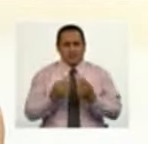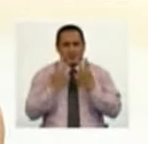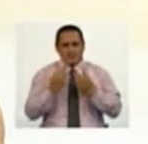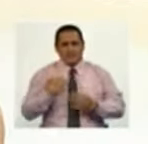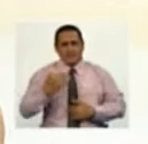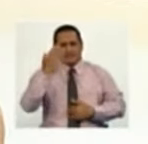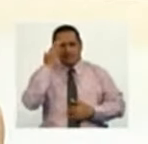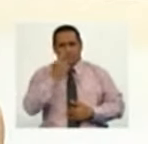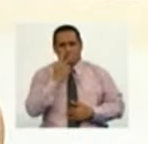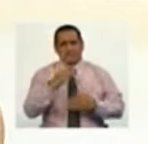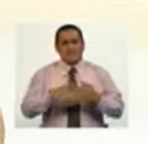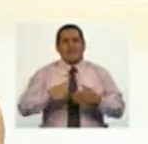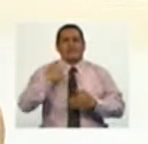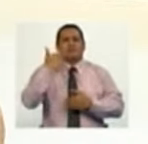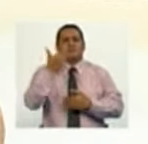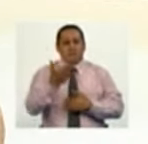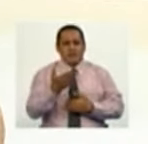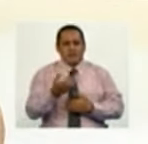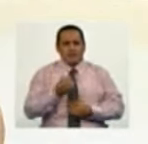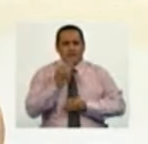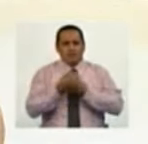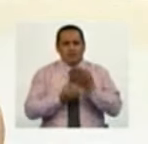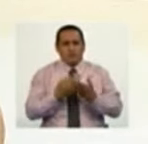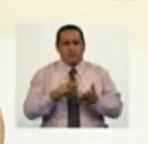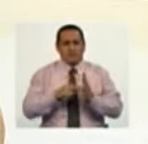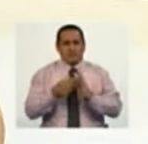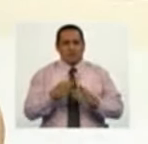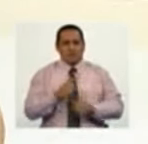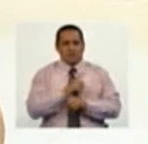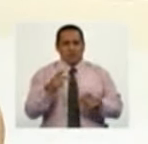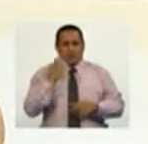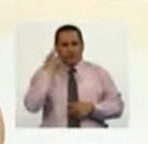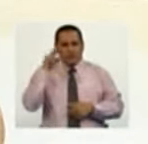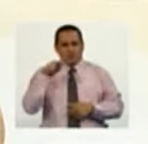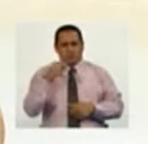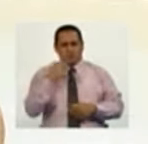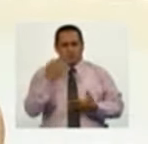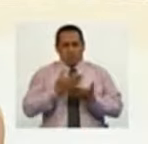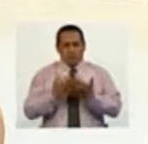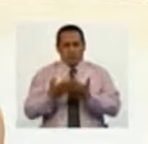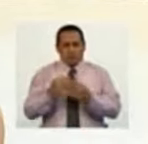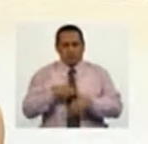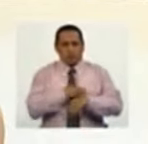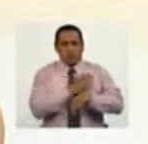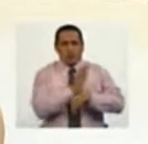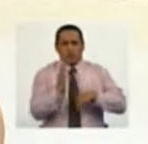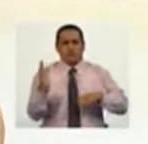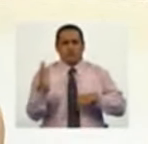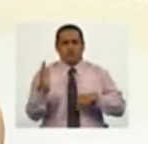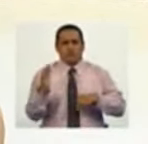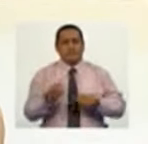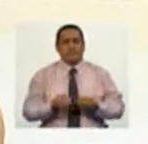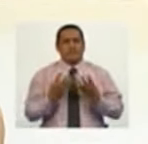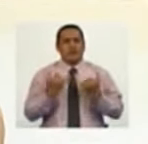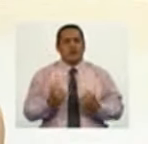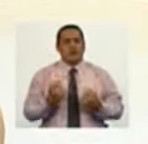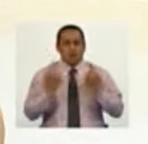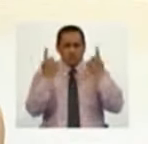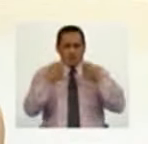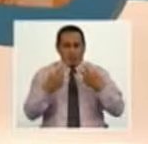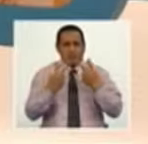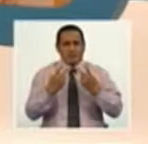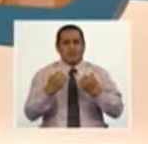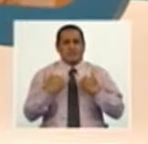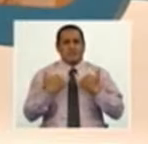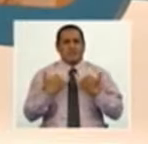tome conocimiento de la falta tiempo después. Entonces también sería irrazonable computar todo ese plazo, ¿no? Ahora, luego, los principios